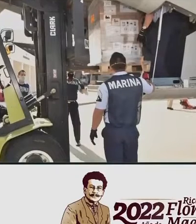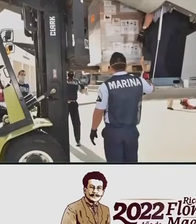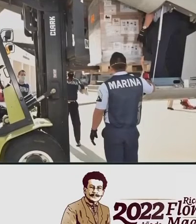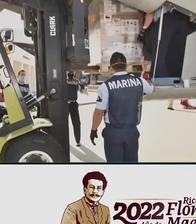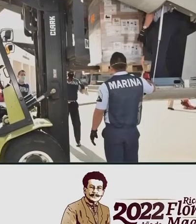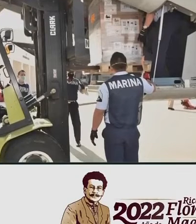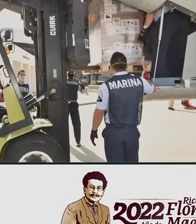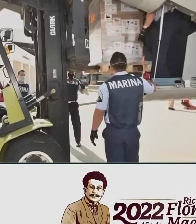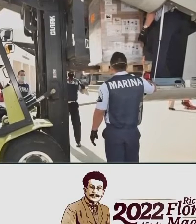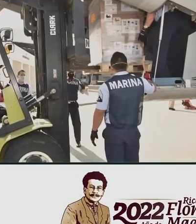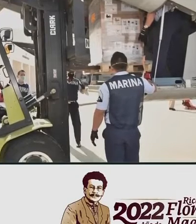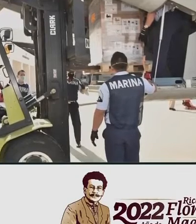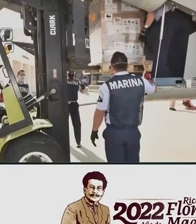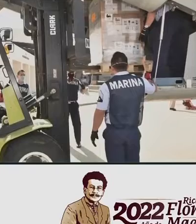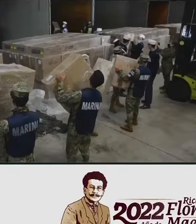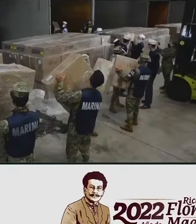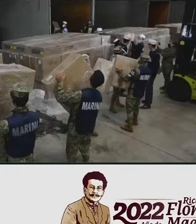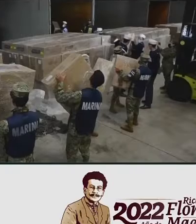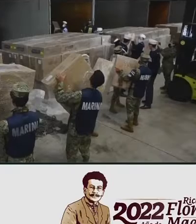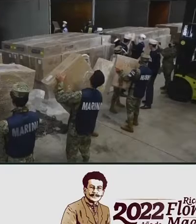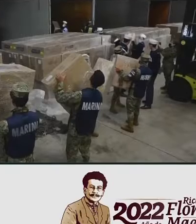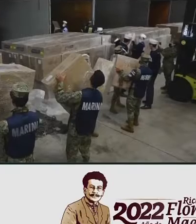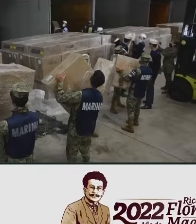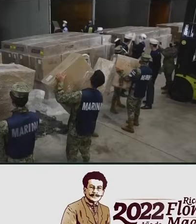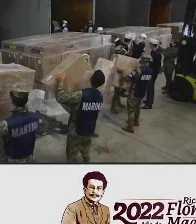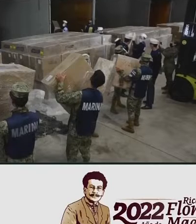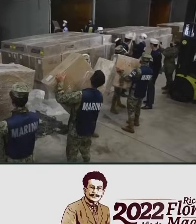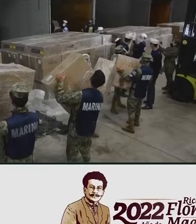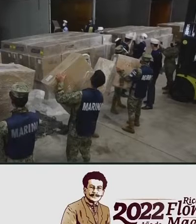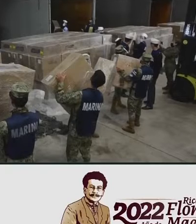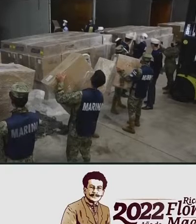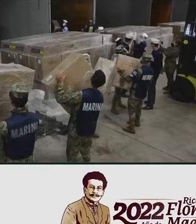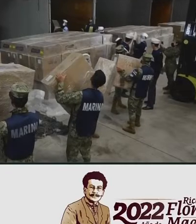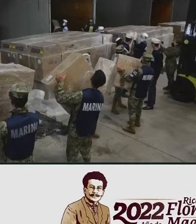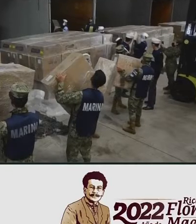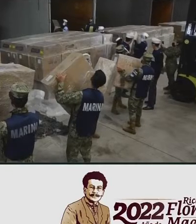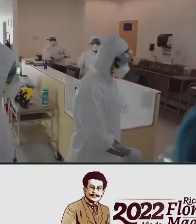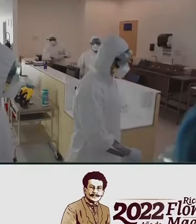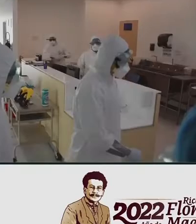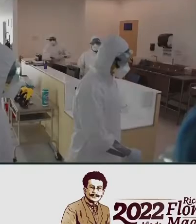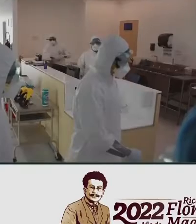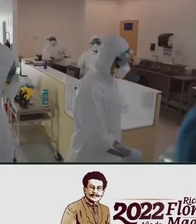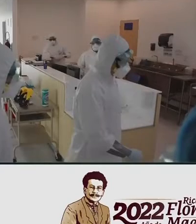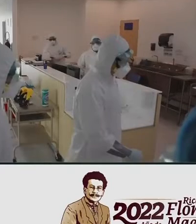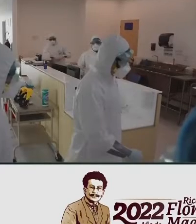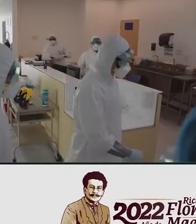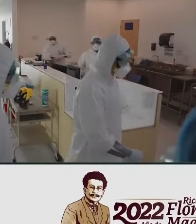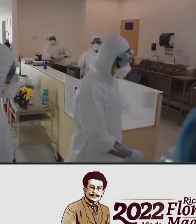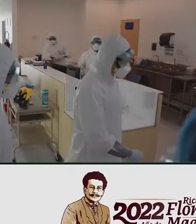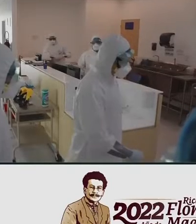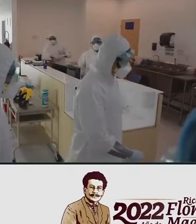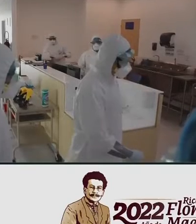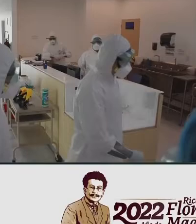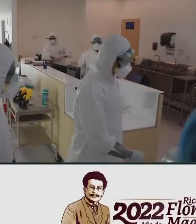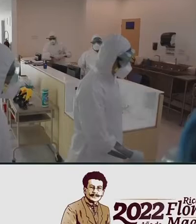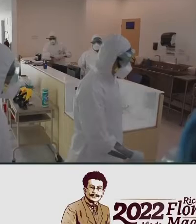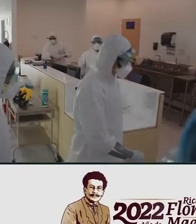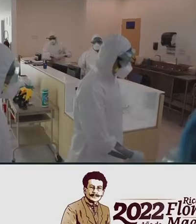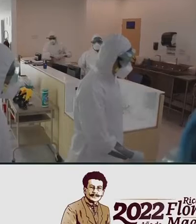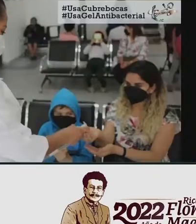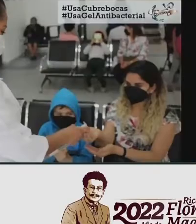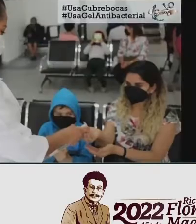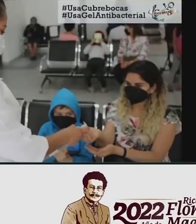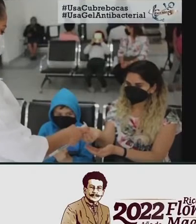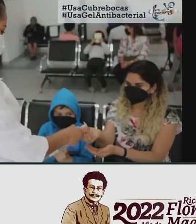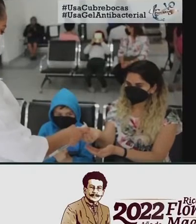1,846,000, transportadas vía terrestre 3 millones, casi 4 millones, se han empleado 5 aeronaves, 38 operaciones